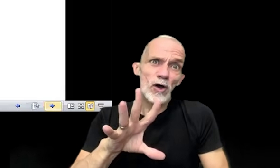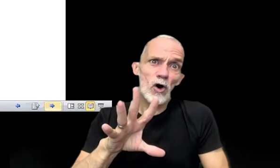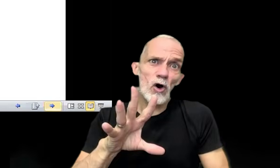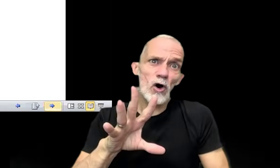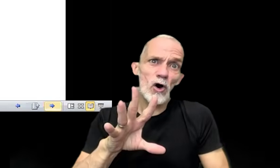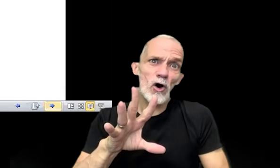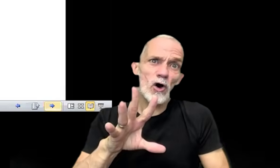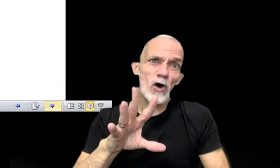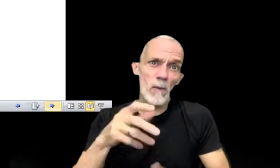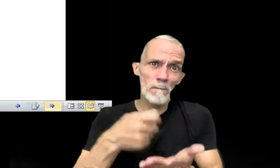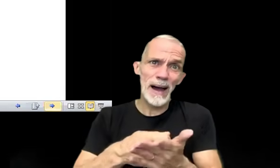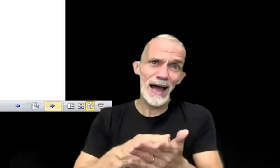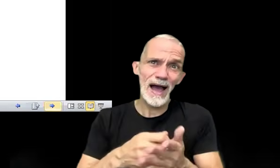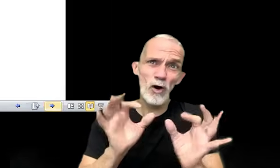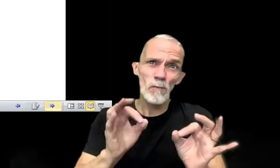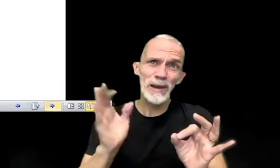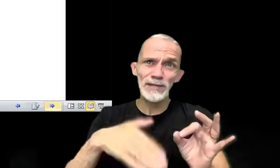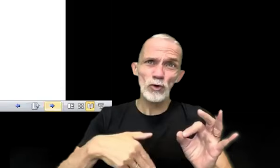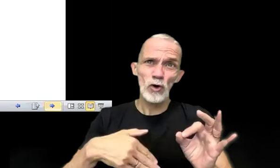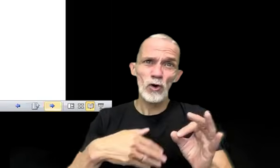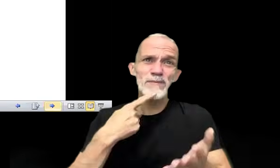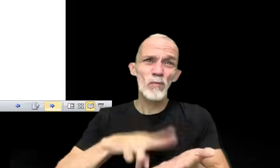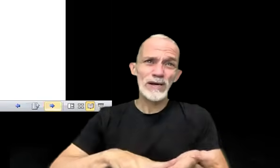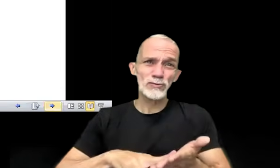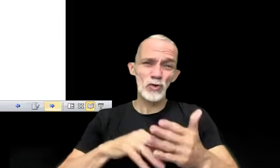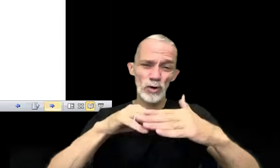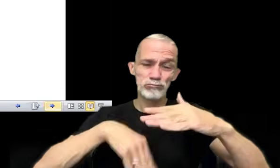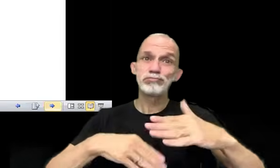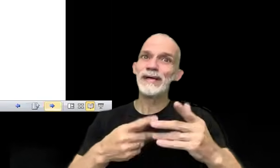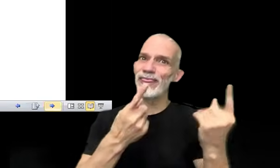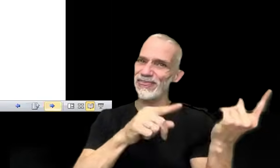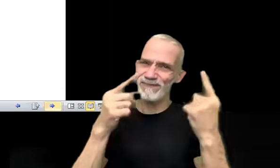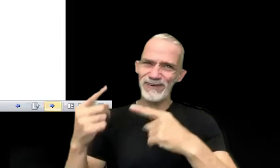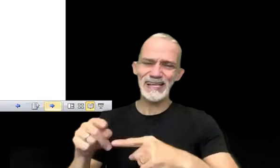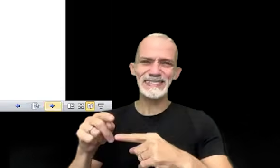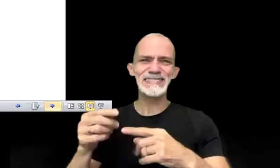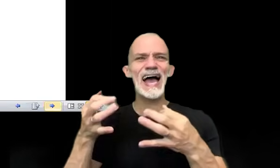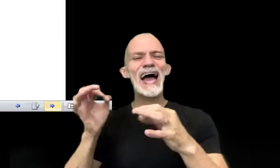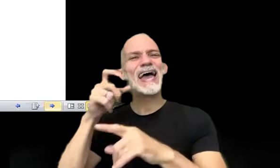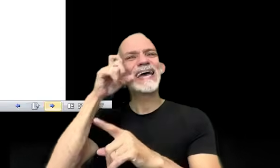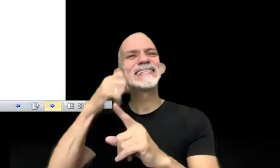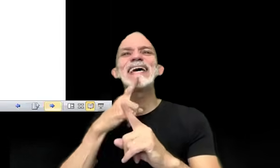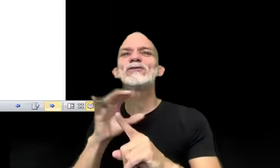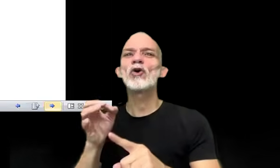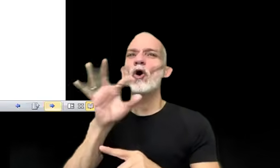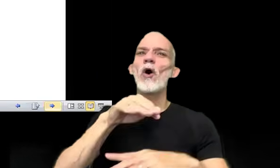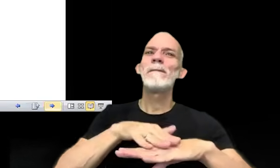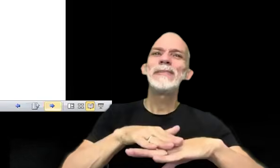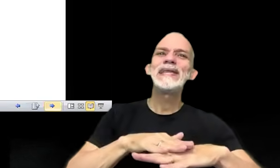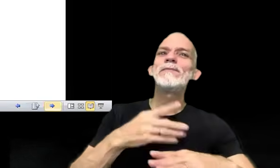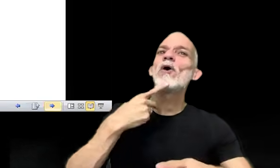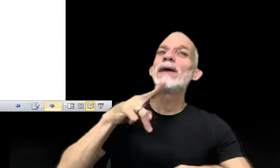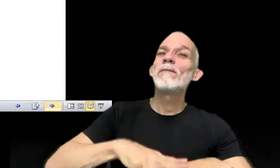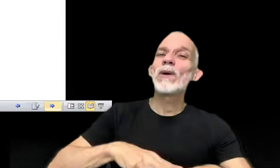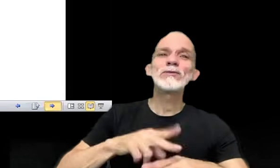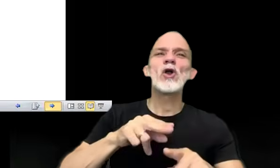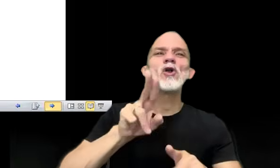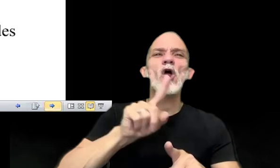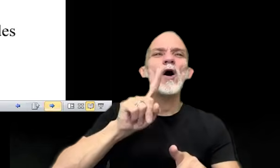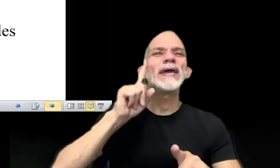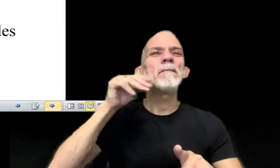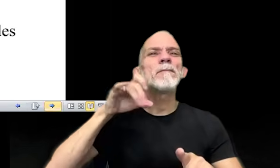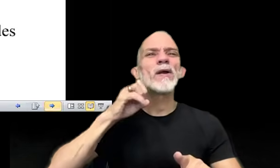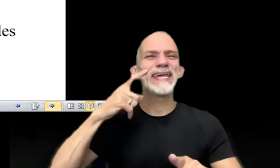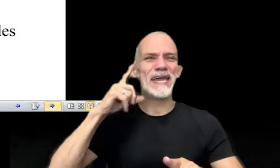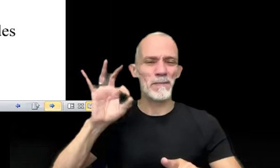o sea, el inmueble quedará grabado en su totalidad. Esa es la gran diferencia entre mínimo no imponible y mínimo exento. Vuelvo a repetir, la ley de